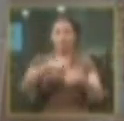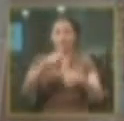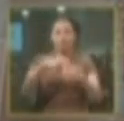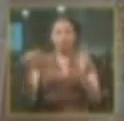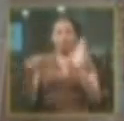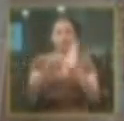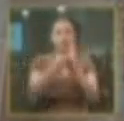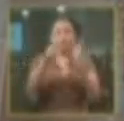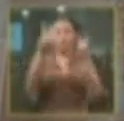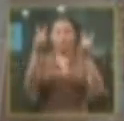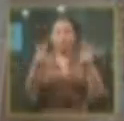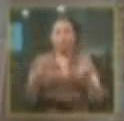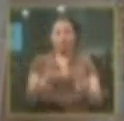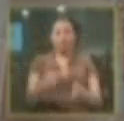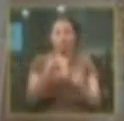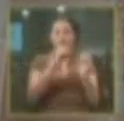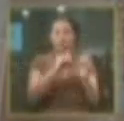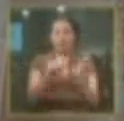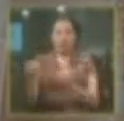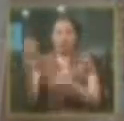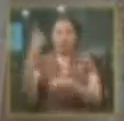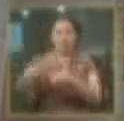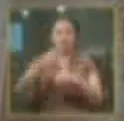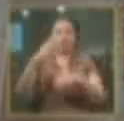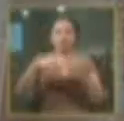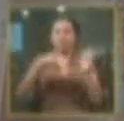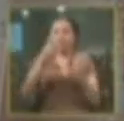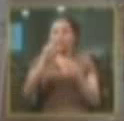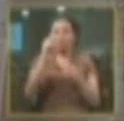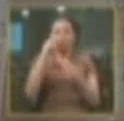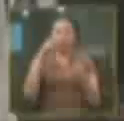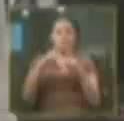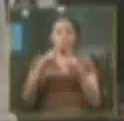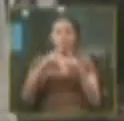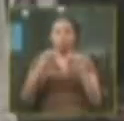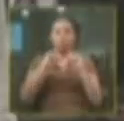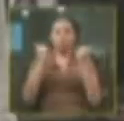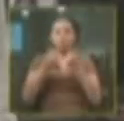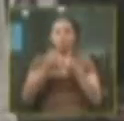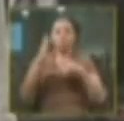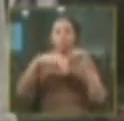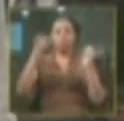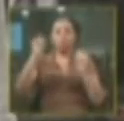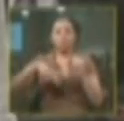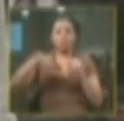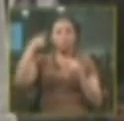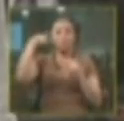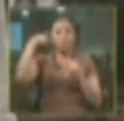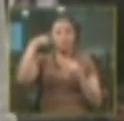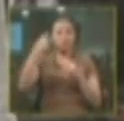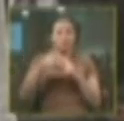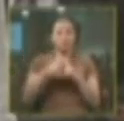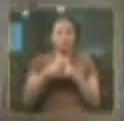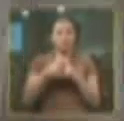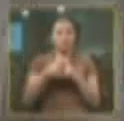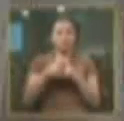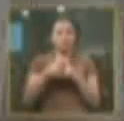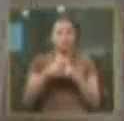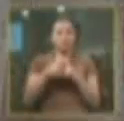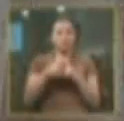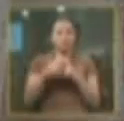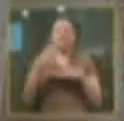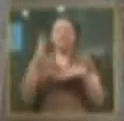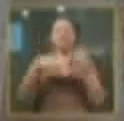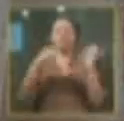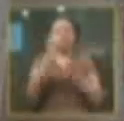incorporado temas aquí en el orden del día que ni siquiera conocíamos los asambleístas que podían ser pensados. ¿De qué 12 horas me están